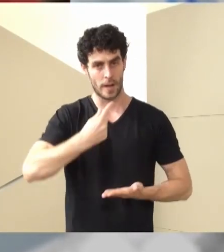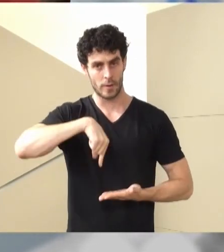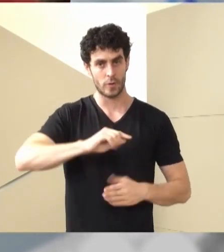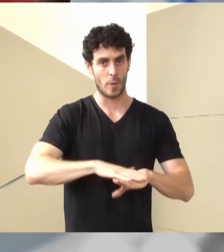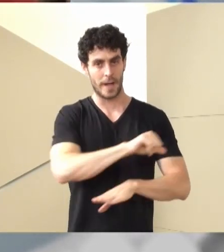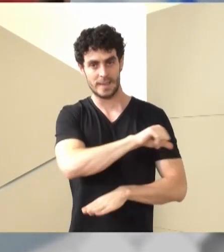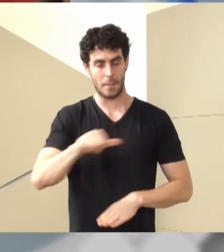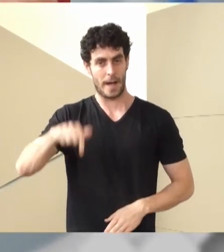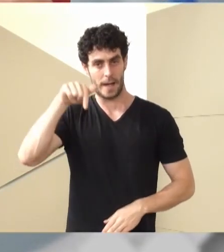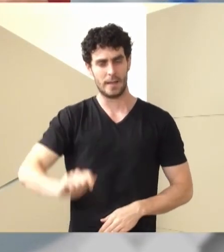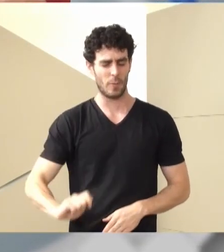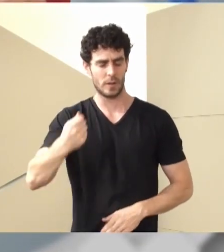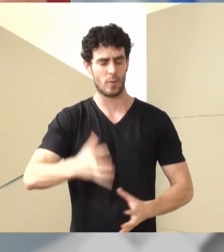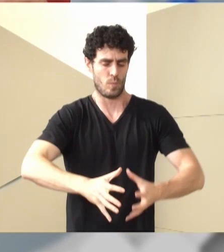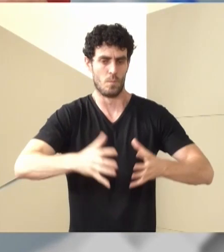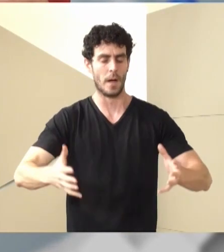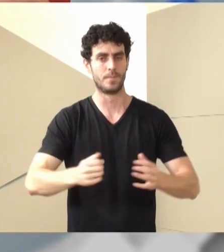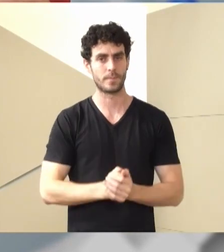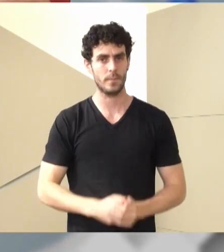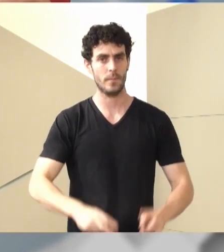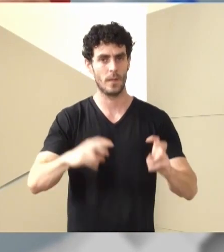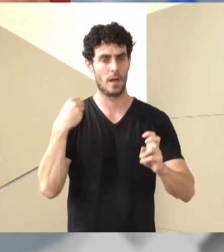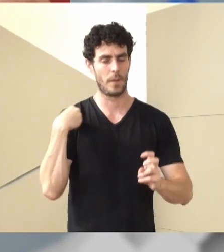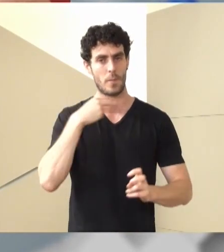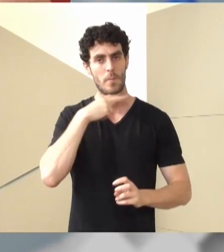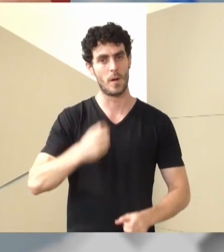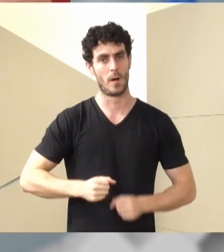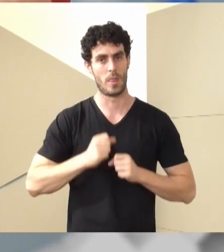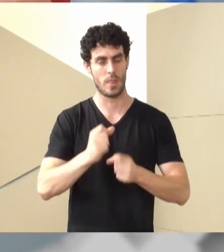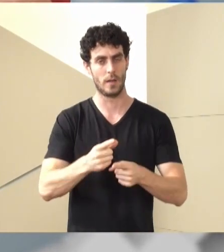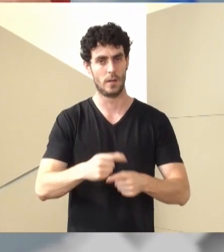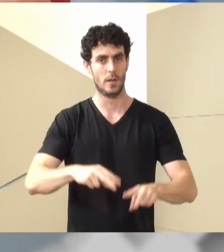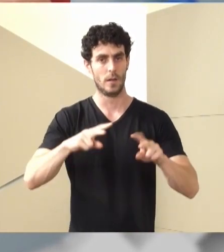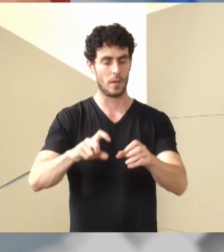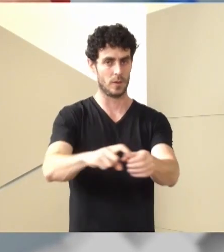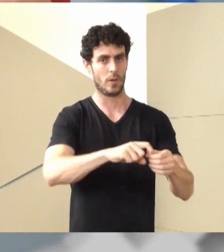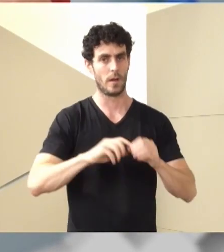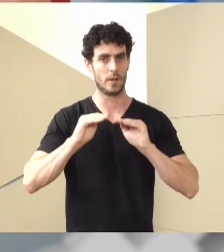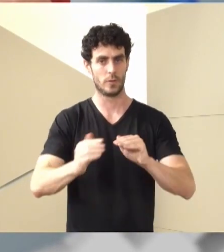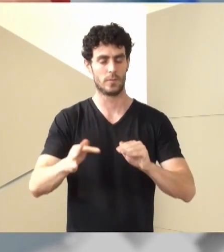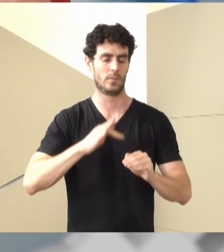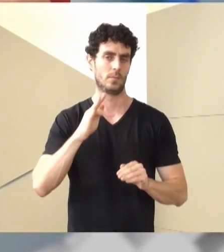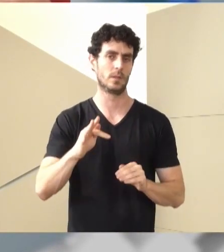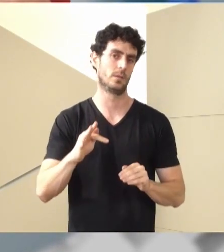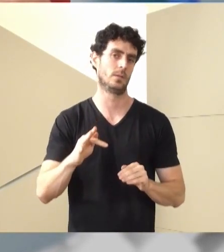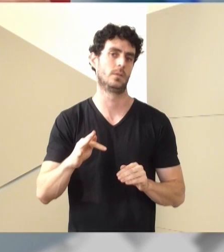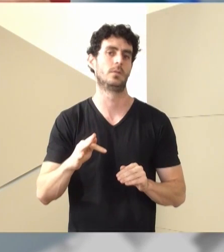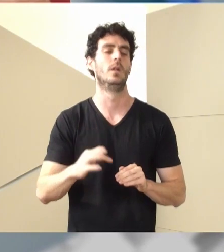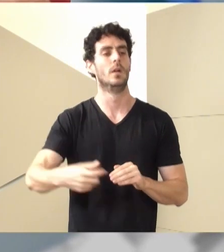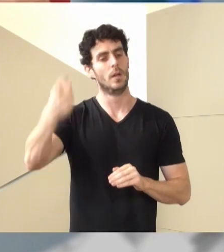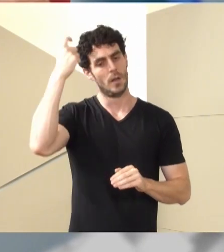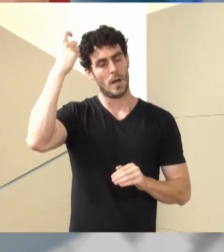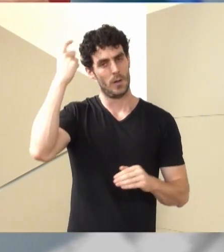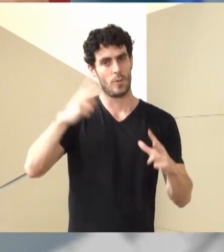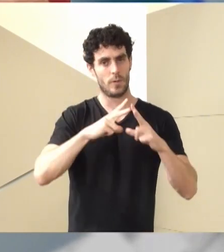semana sea un éxito. Esto pone en valor no solo su solidaridad, sino la de todos los alumnos